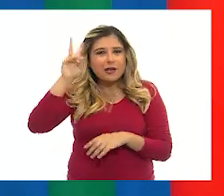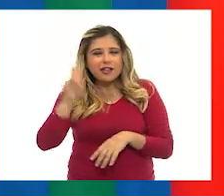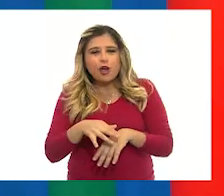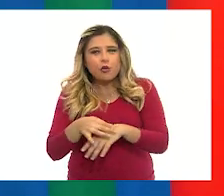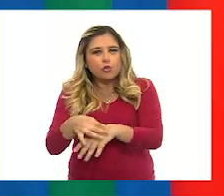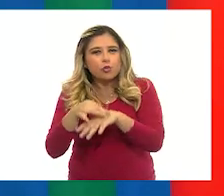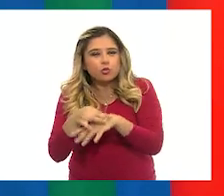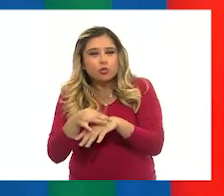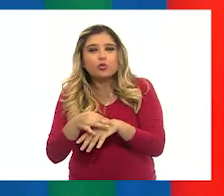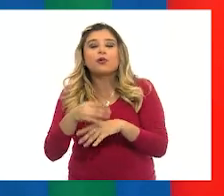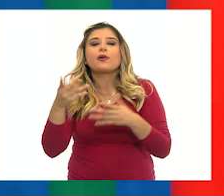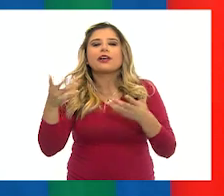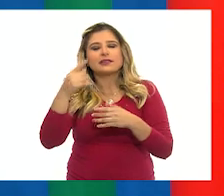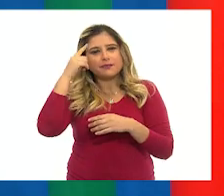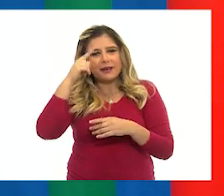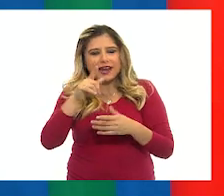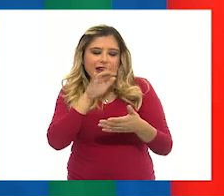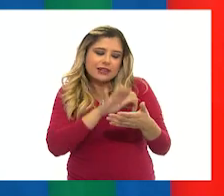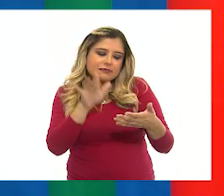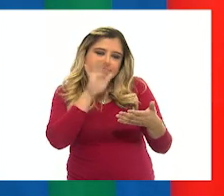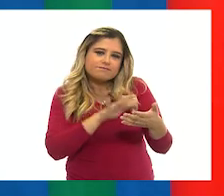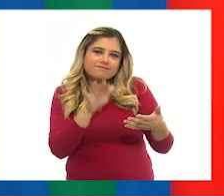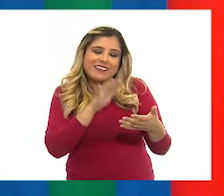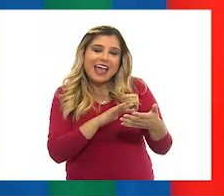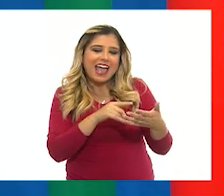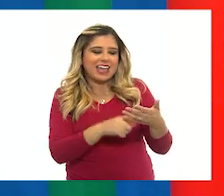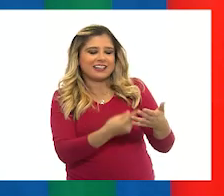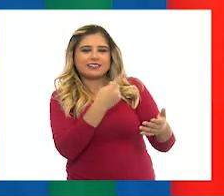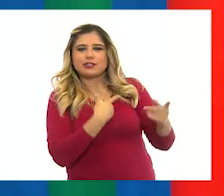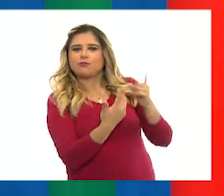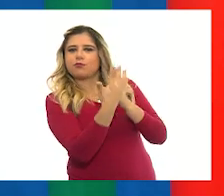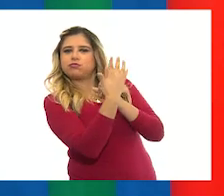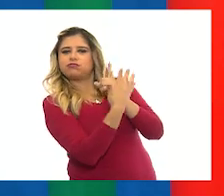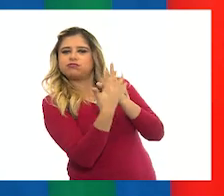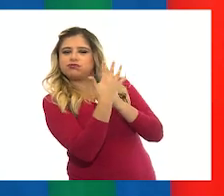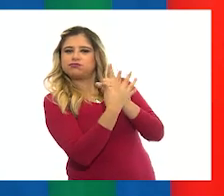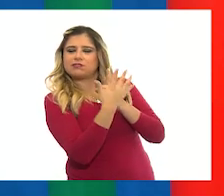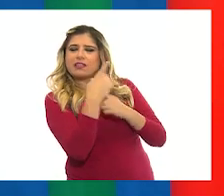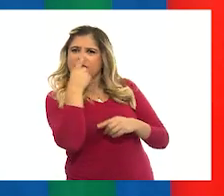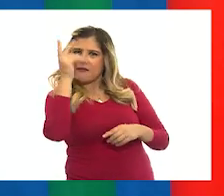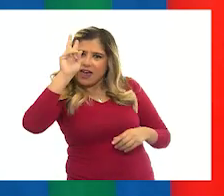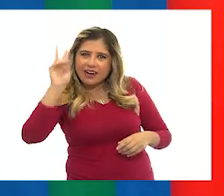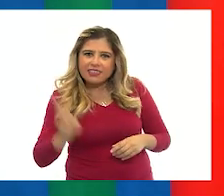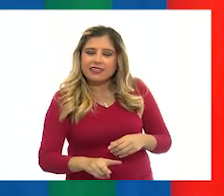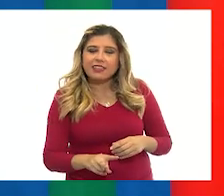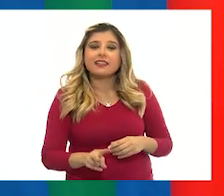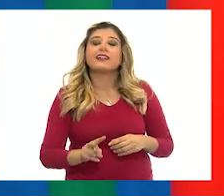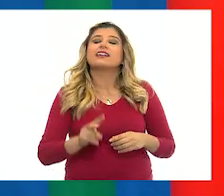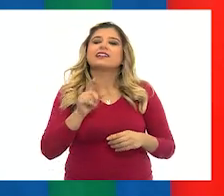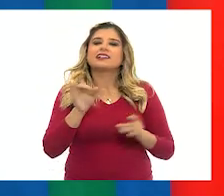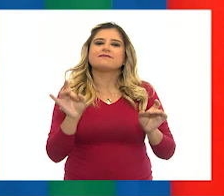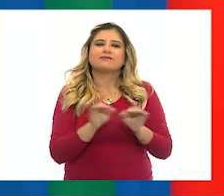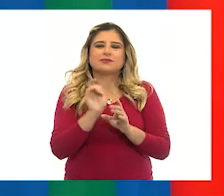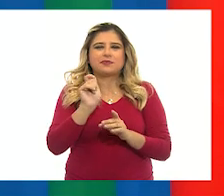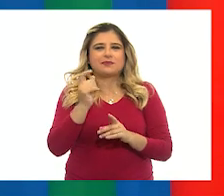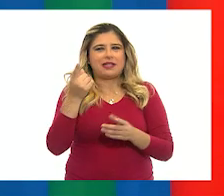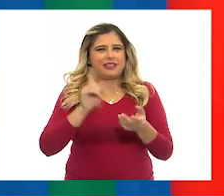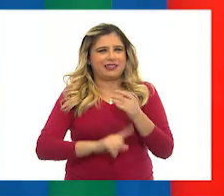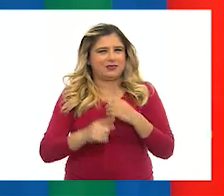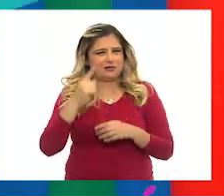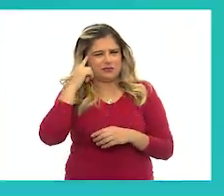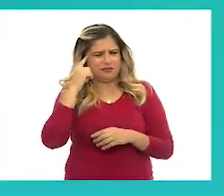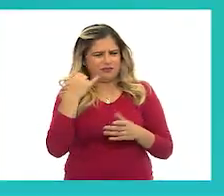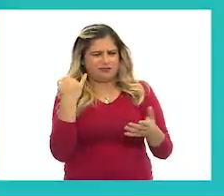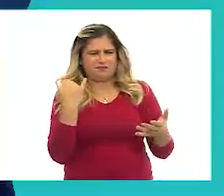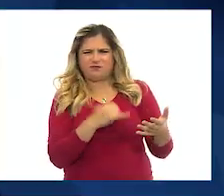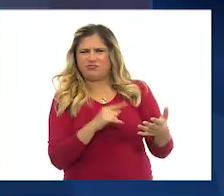que pretenden persuadir al lector para convencerlo de que lo que dice es verdad, aunque esto último resulte un poco loco. Por